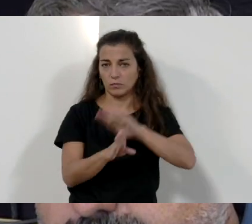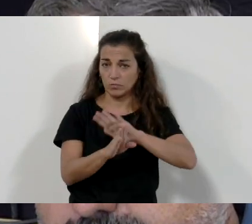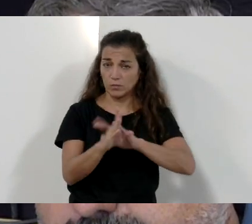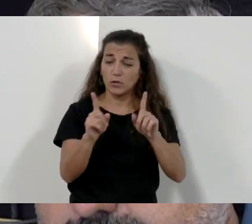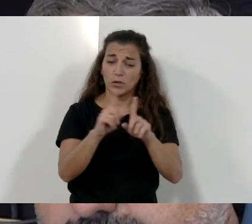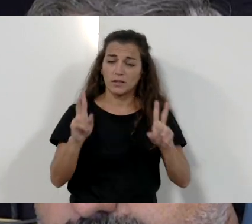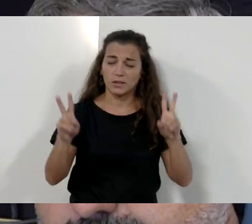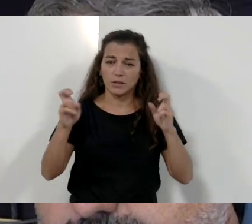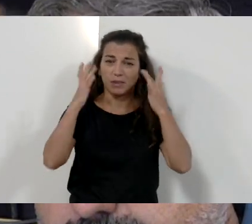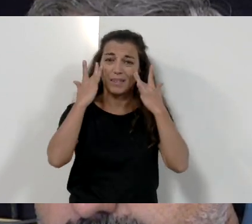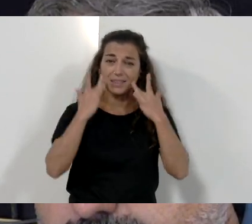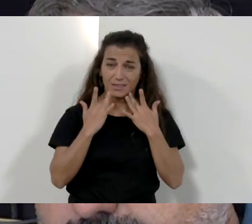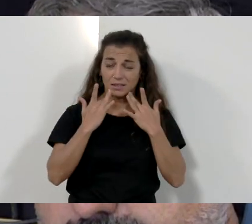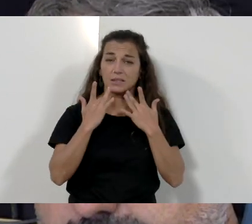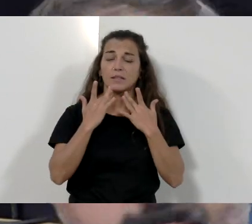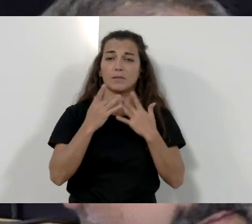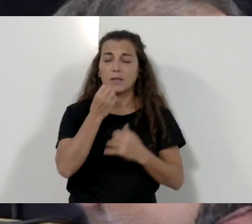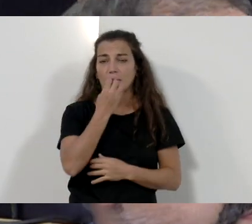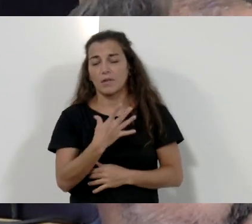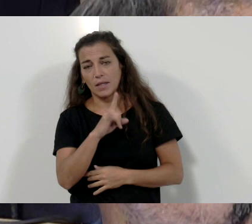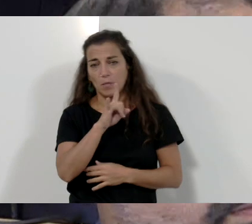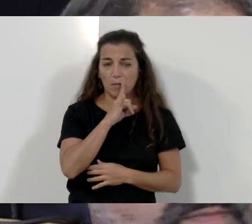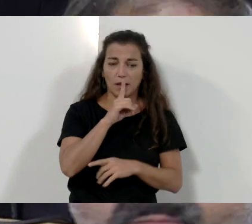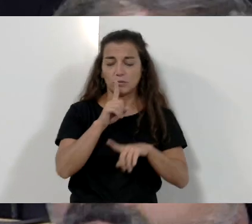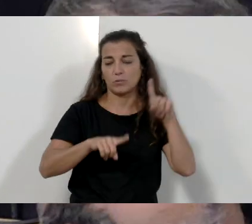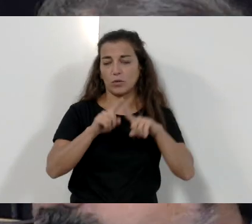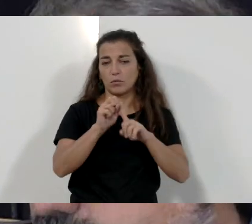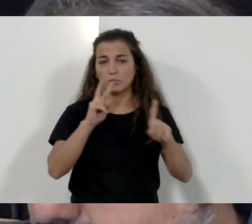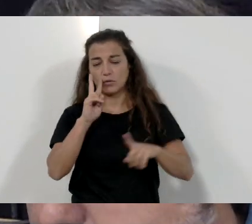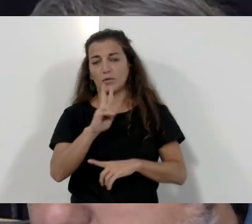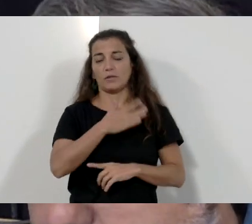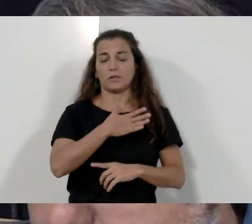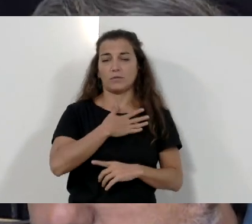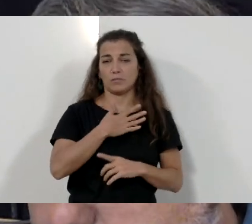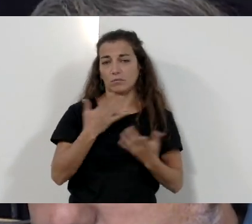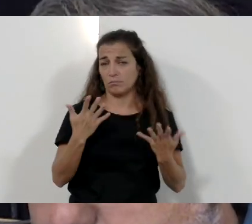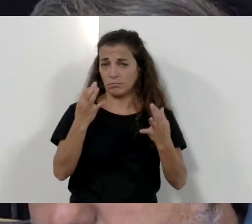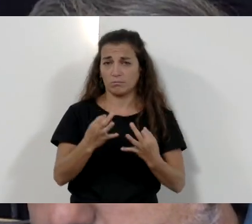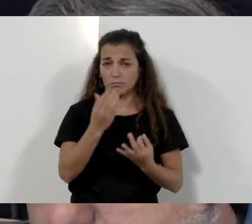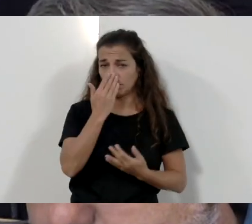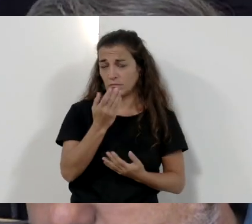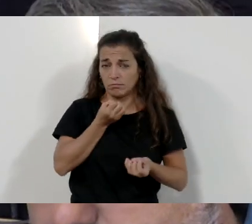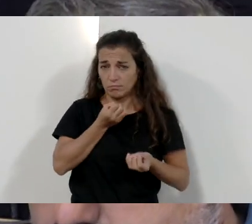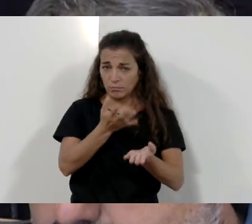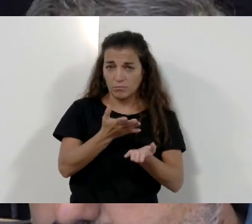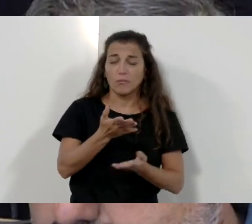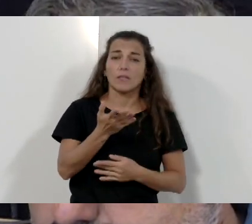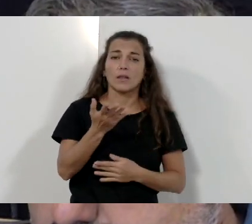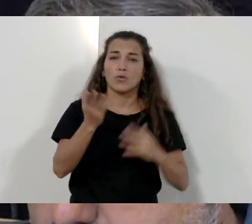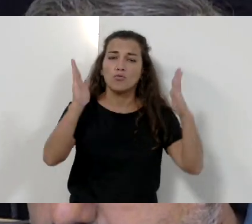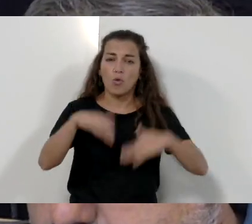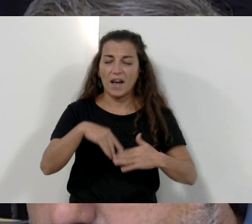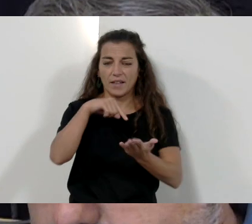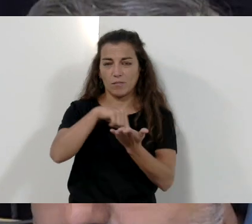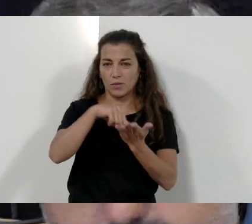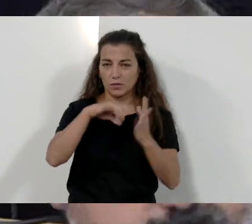limpieza está bien o mal, es algo subjetivo, siempre lo digo. No hay impuestos que puedan pagar la